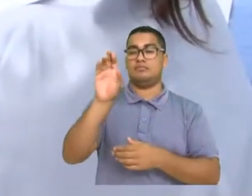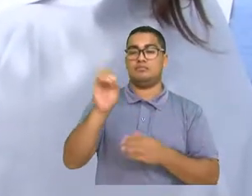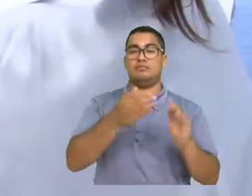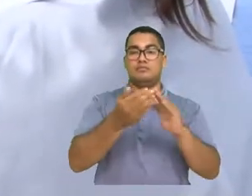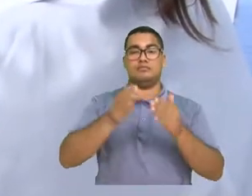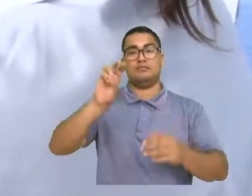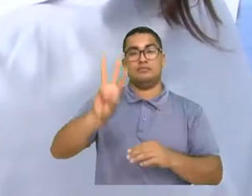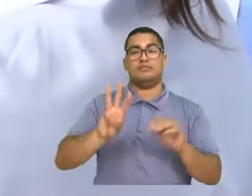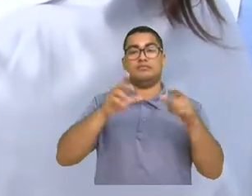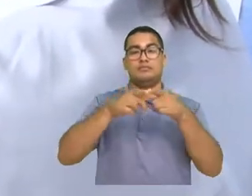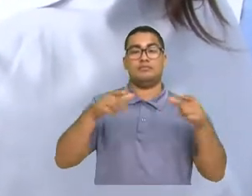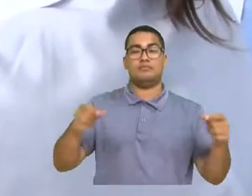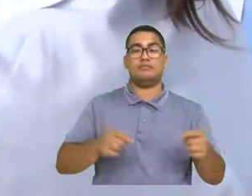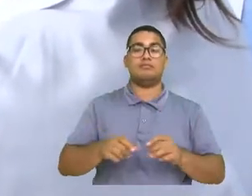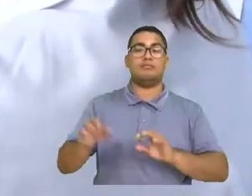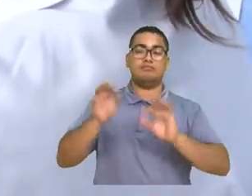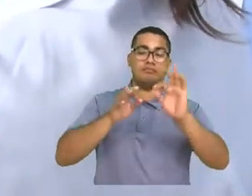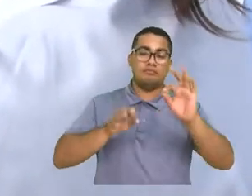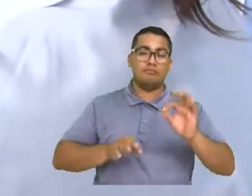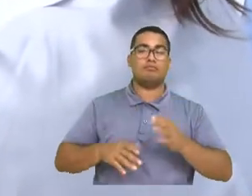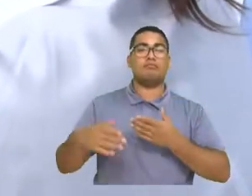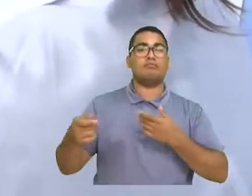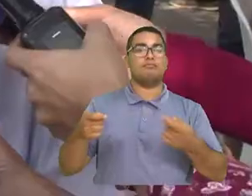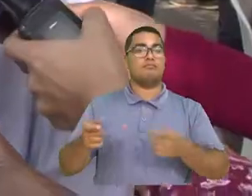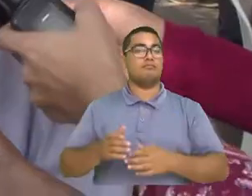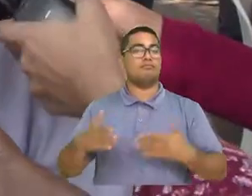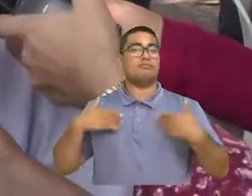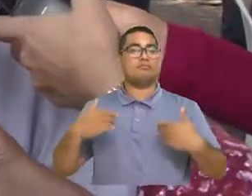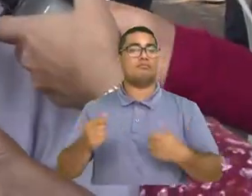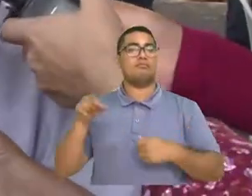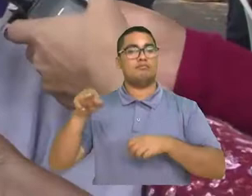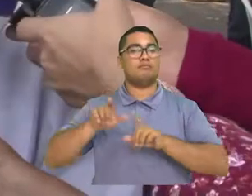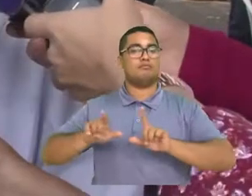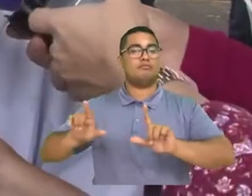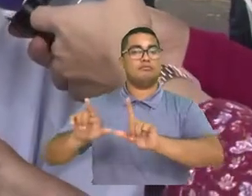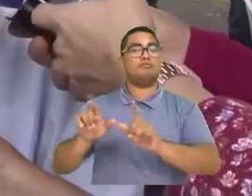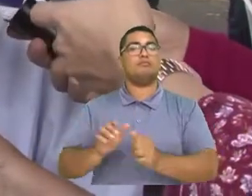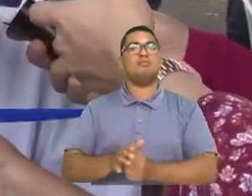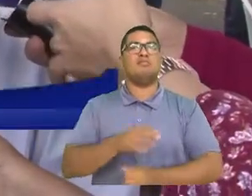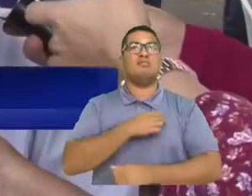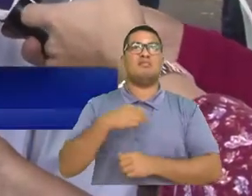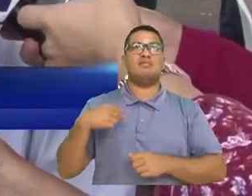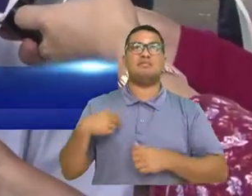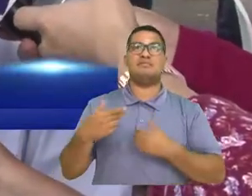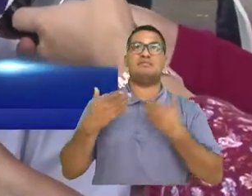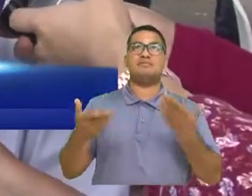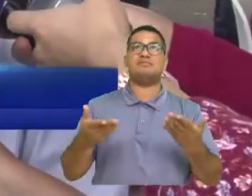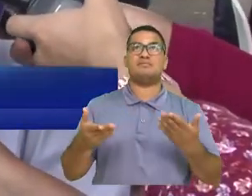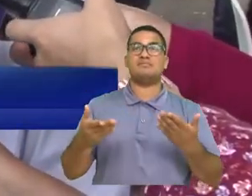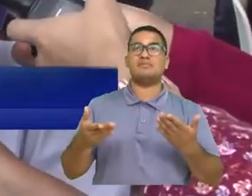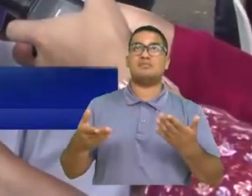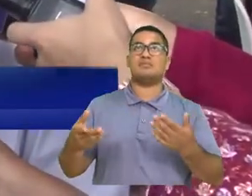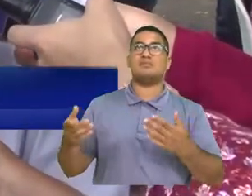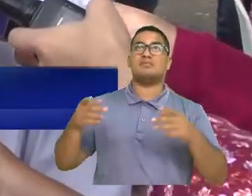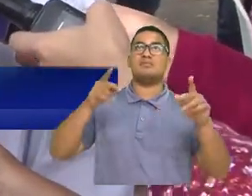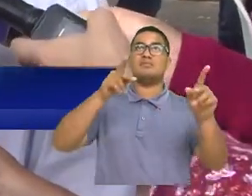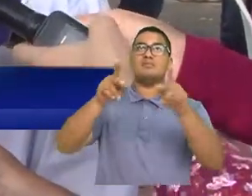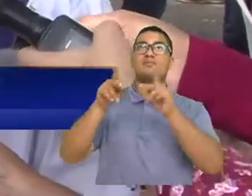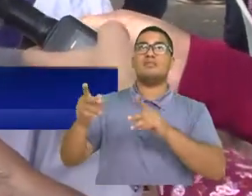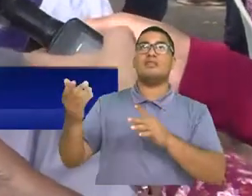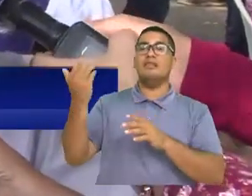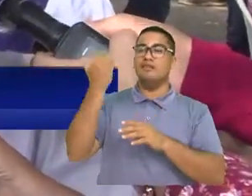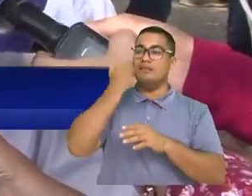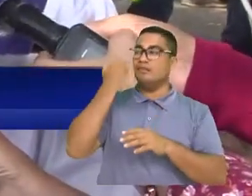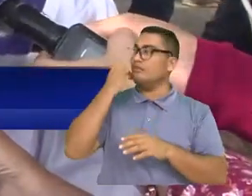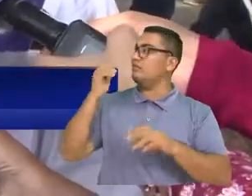Feria de Salud realizada en esta zona. Actualmente, más que todo lo que se está haciendo es la valoración con los pacientes crónicos, por ejemplo